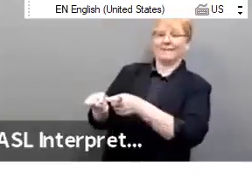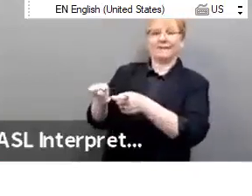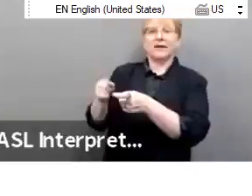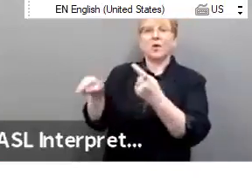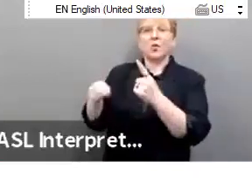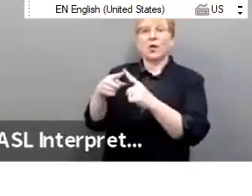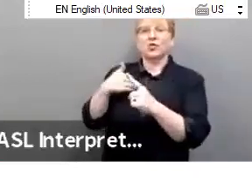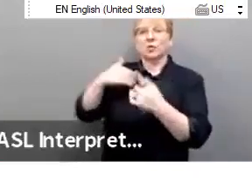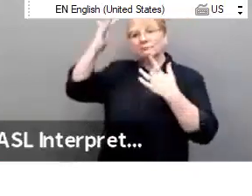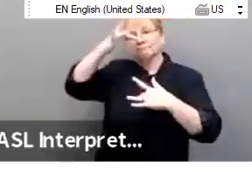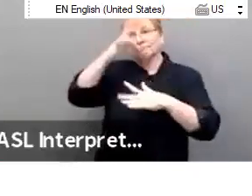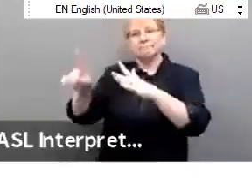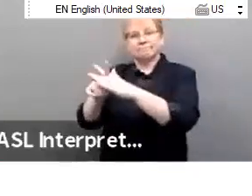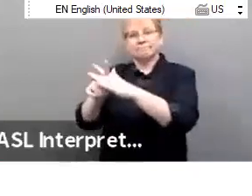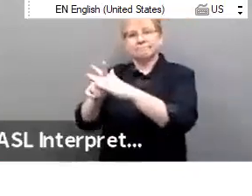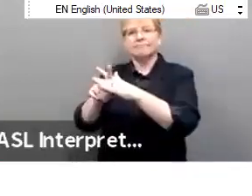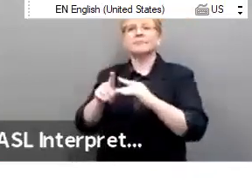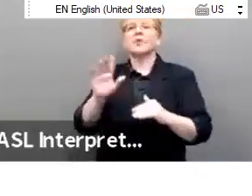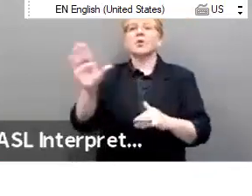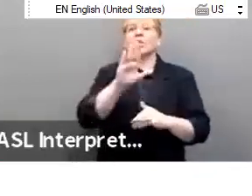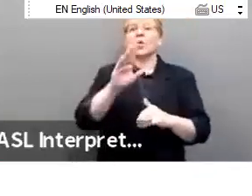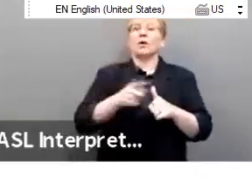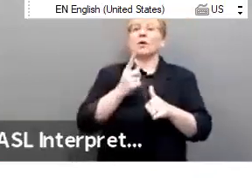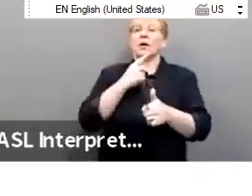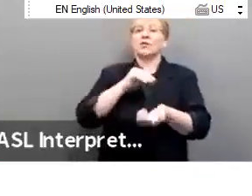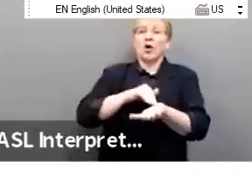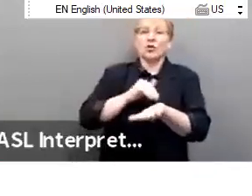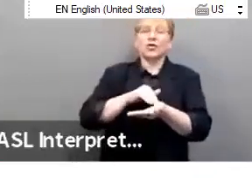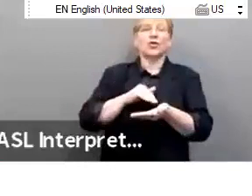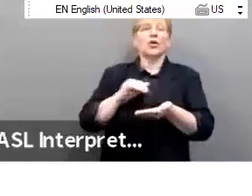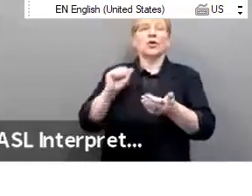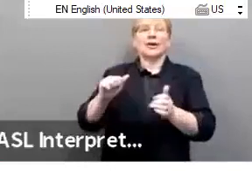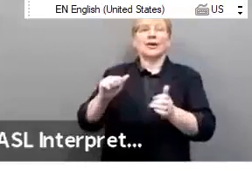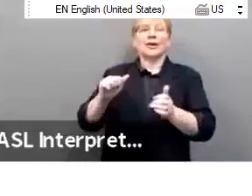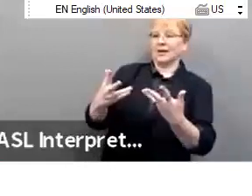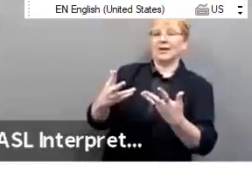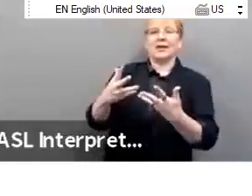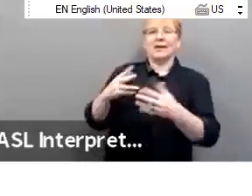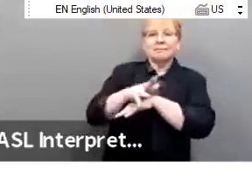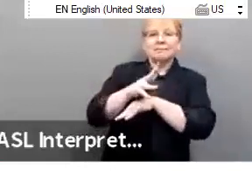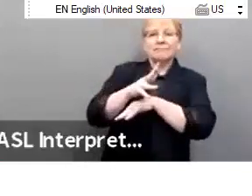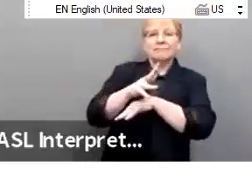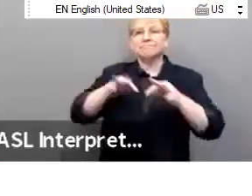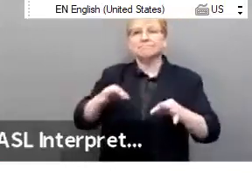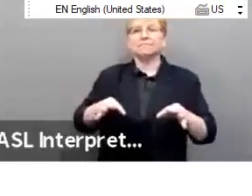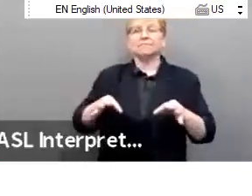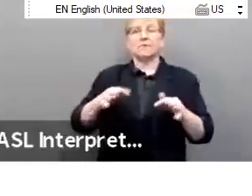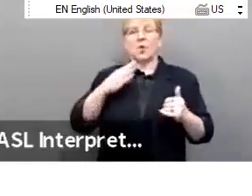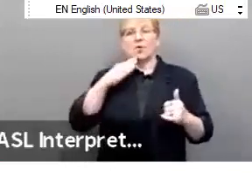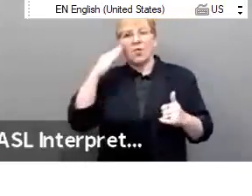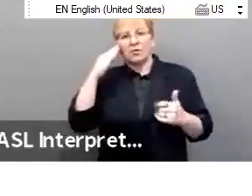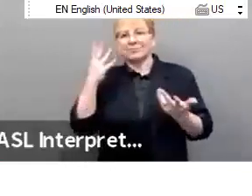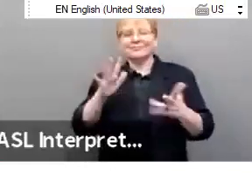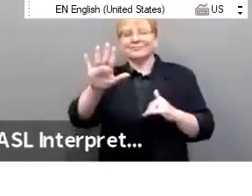tasas de personas que llegan al hospital en 75%. Entonces, esto hay que